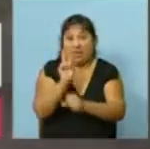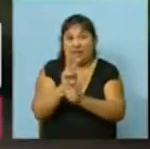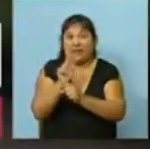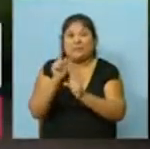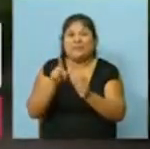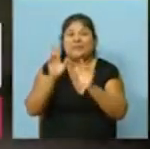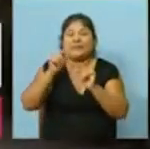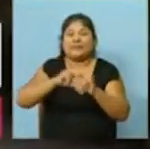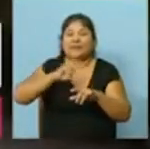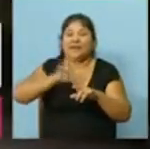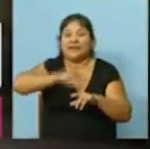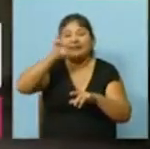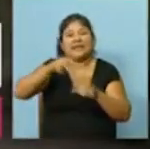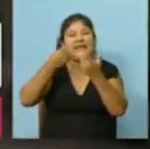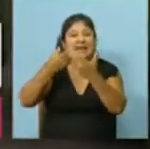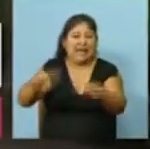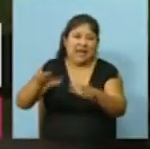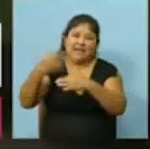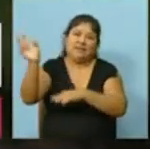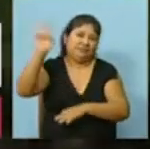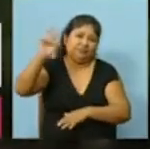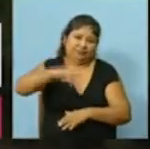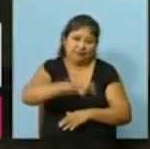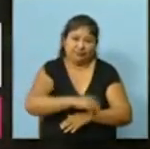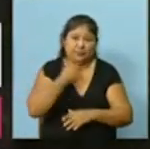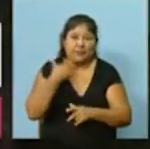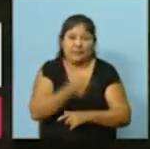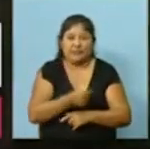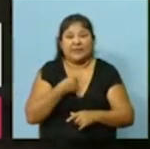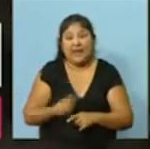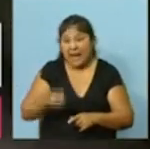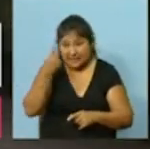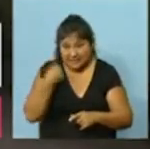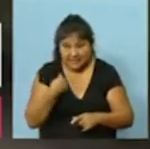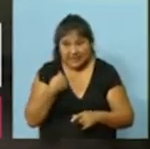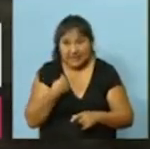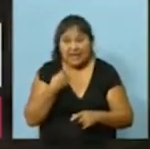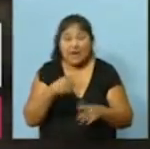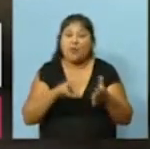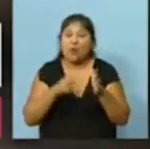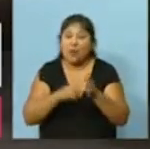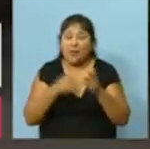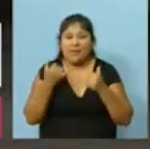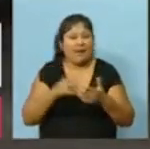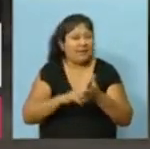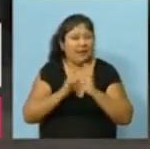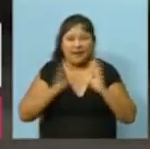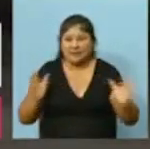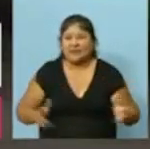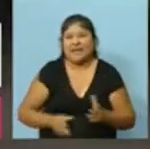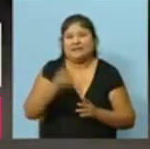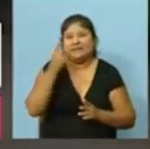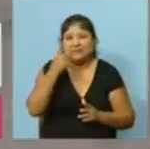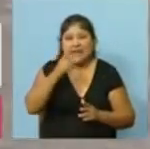dejar ese picnic que estamos haciendo no si es ayer que se nos complicó doblemente primero porque venían tres días de carnaval no quiere decir